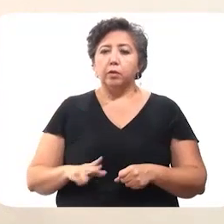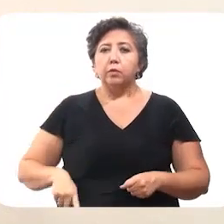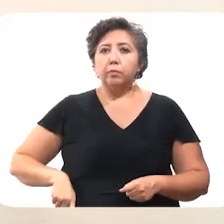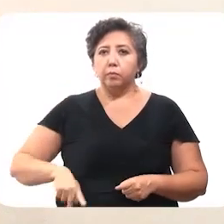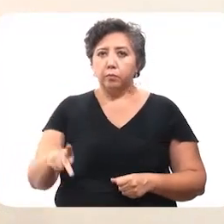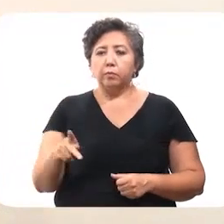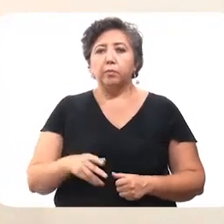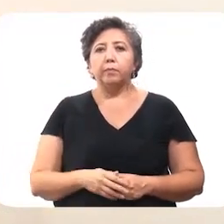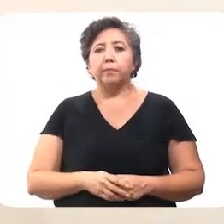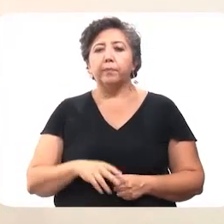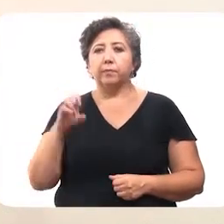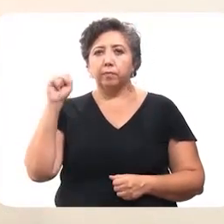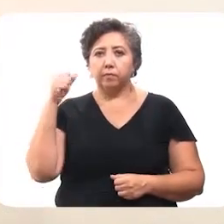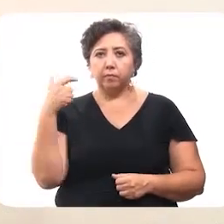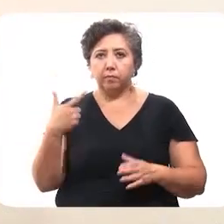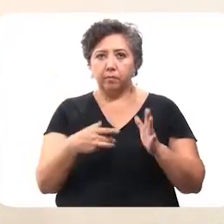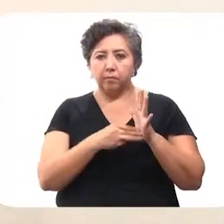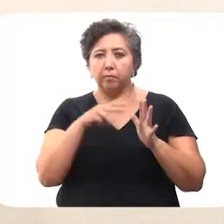hospitales públicos.